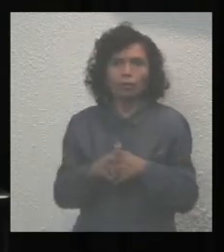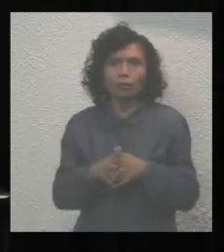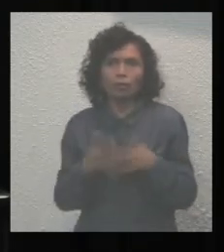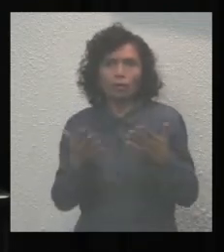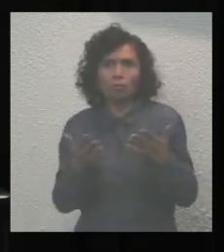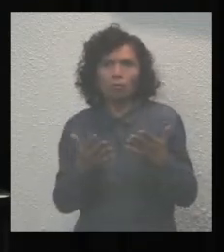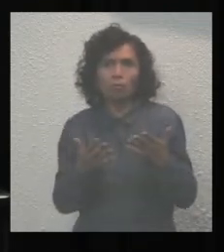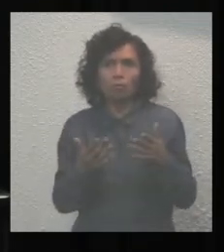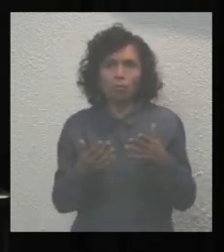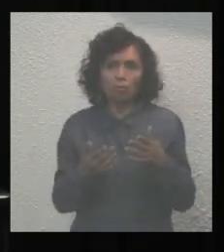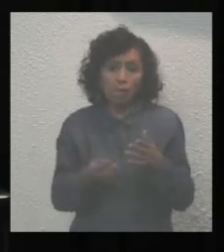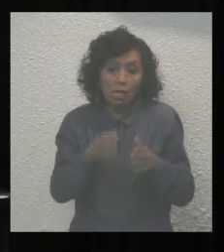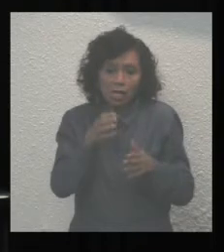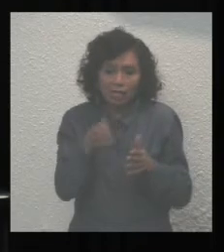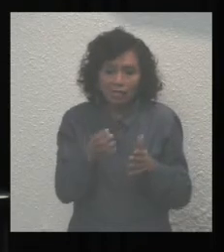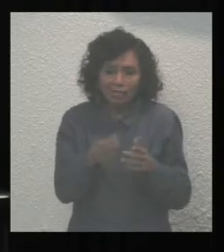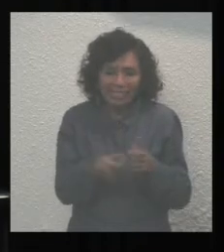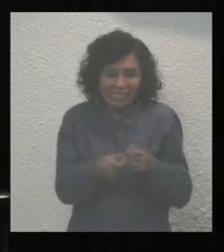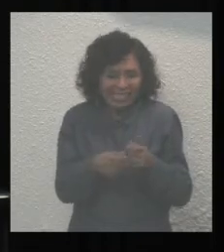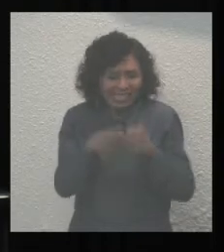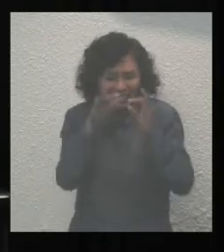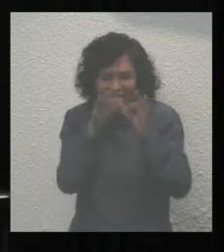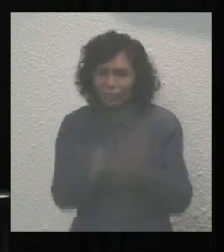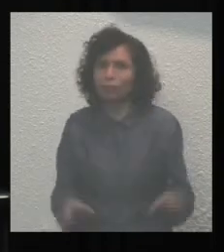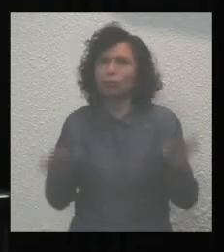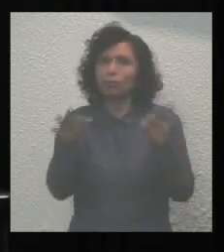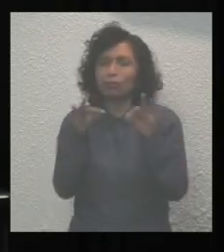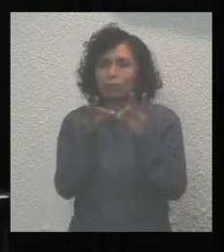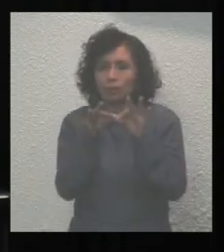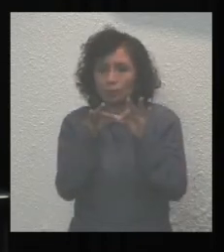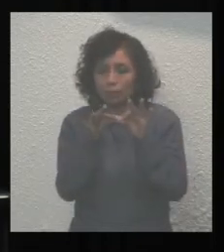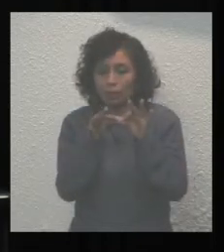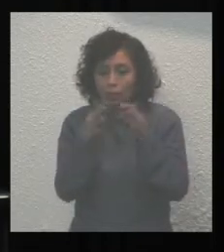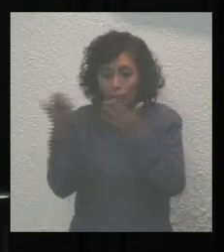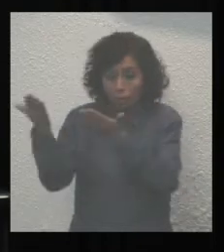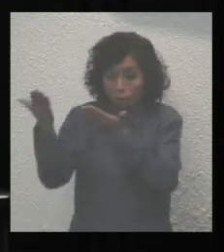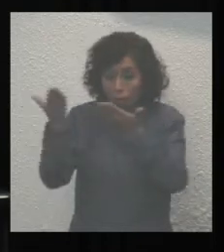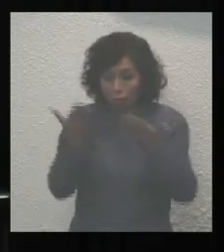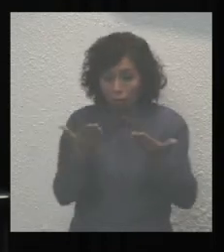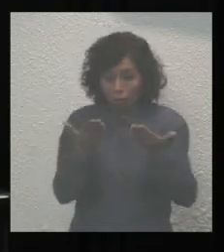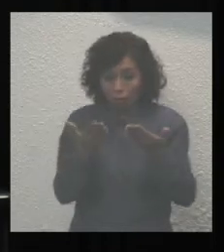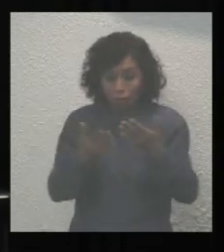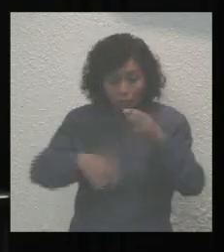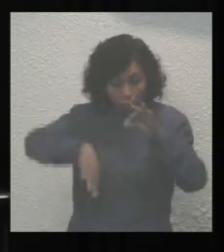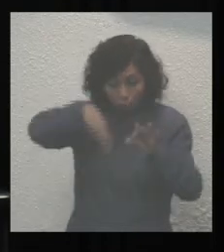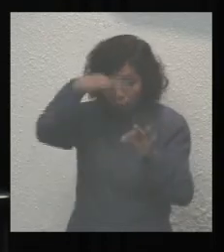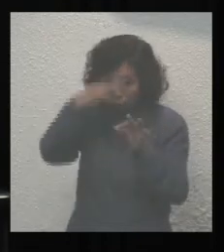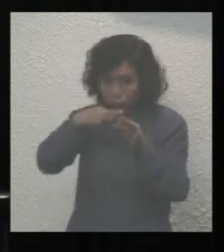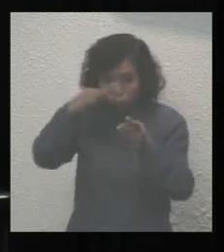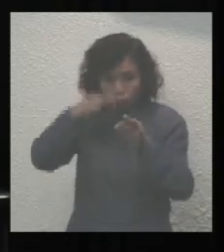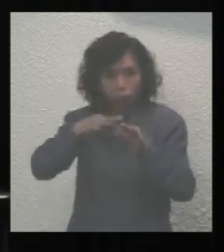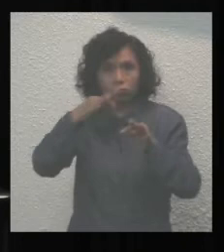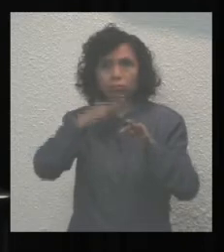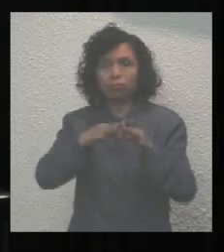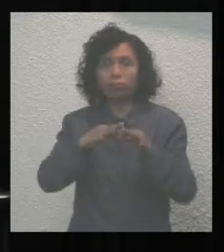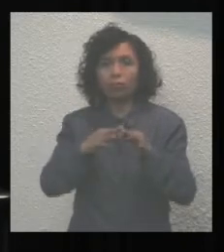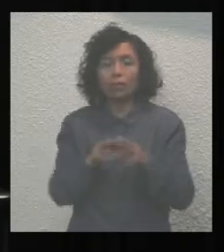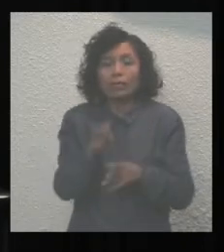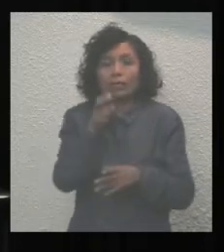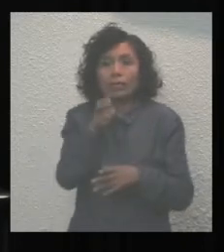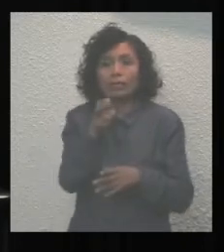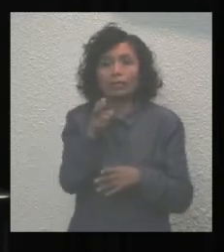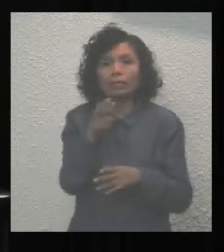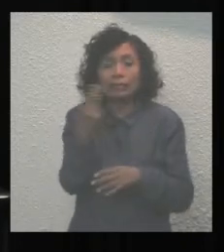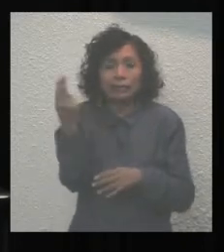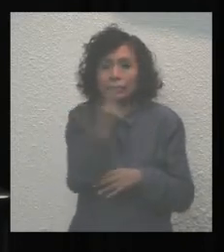cuentas es un eje toral del estado de derecho que la legitimación de los servidores públicos es una condición necesaria